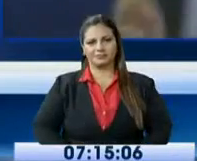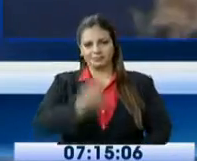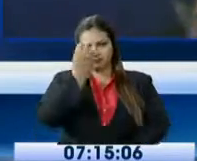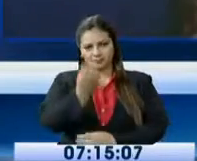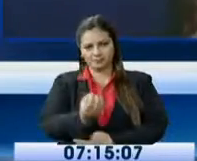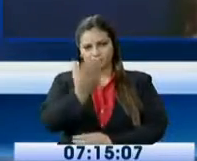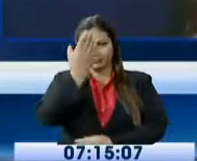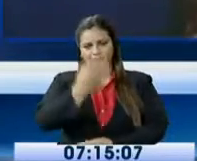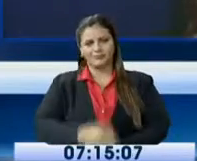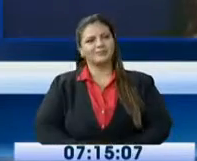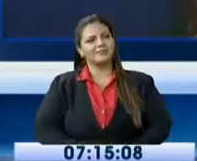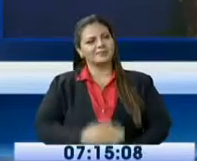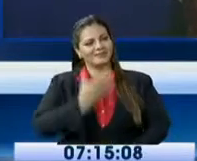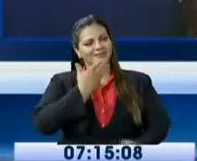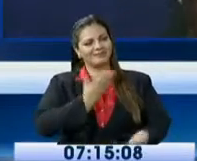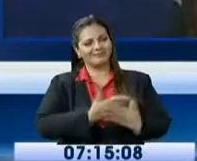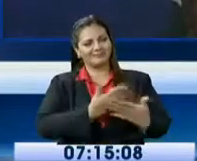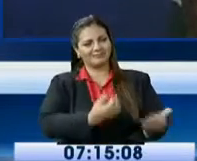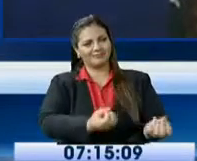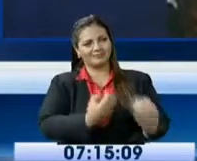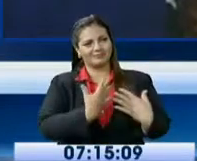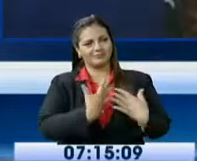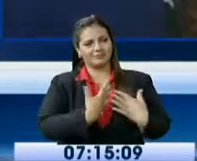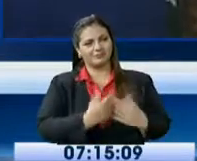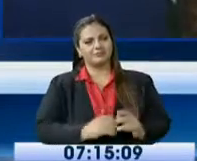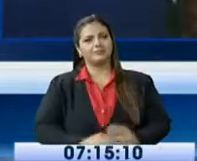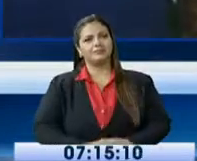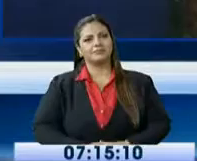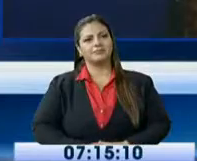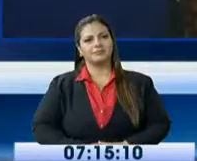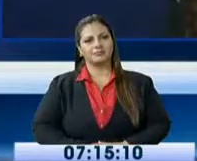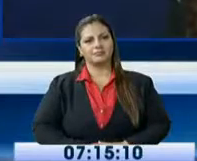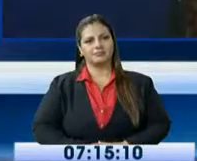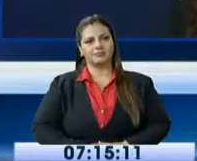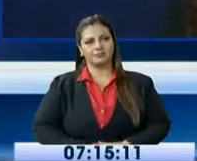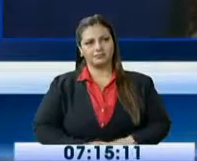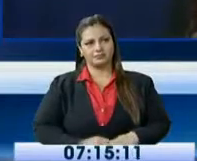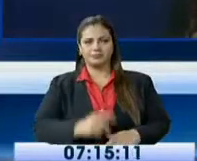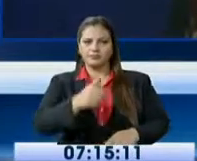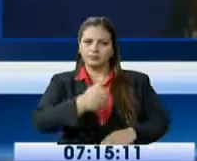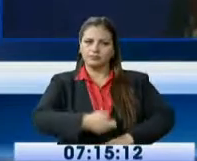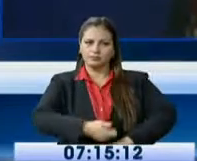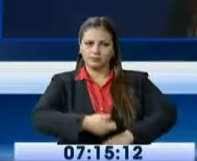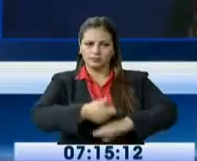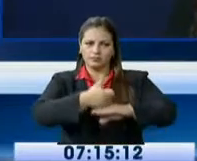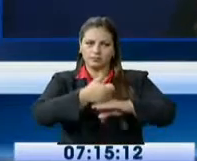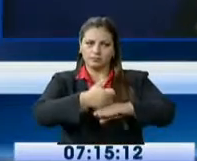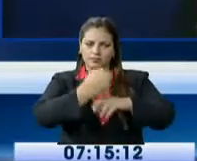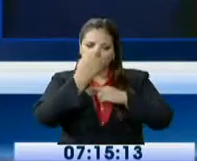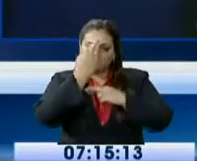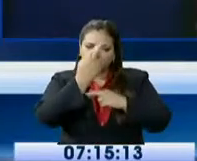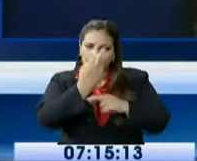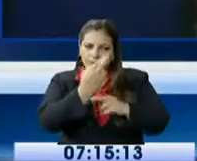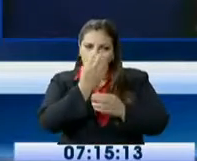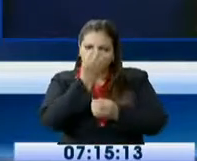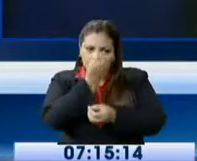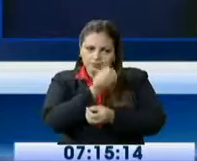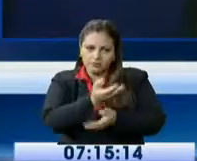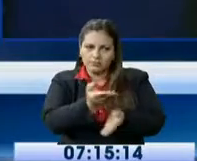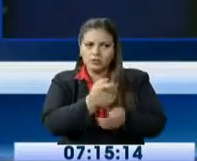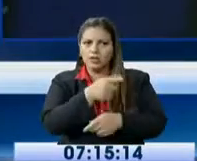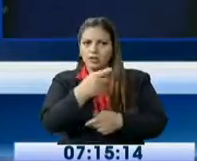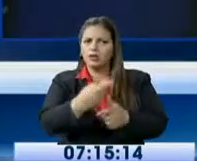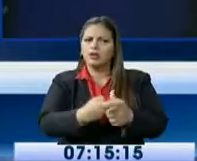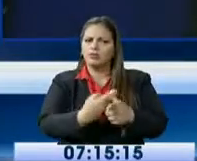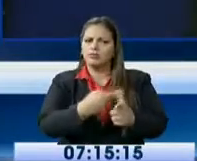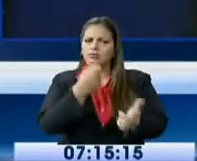días. Buenos días, Jorge, gracias por la información. No está de más, con respeto, pues recomendarle al señor intendente a ver si se da una vueltita por los otros mercados, como